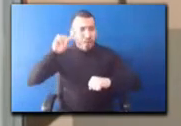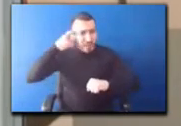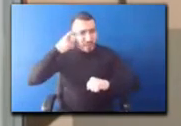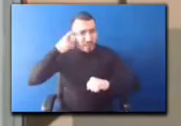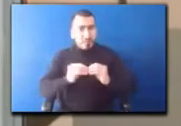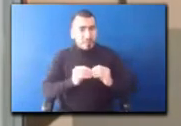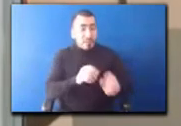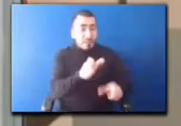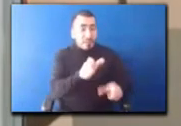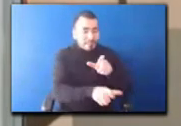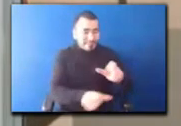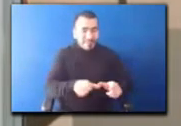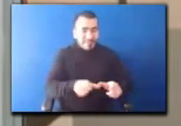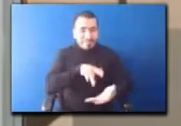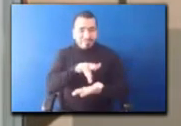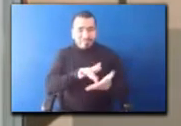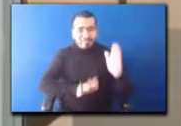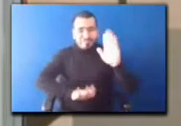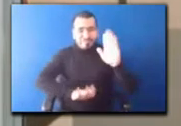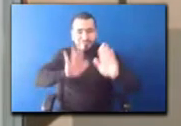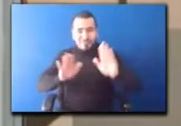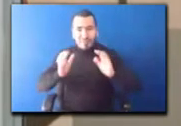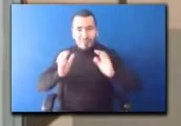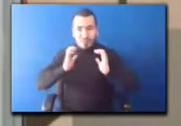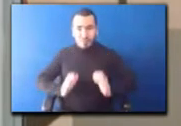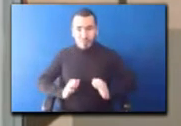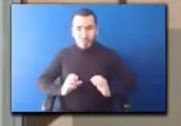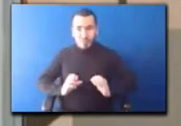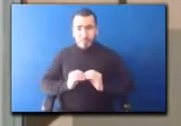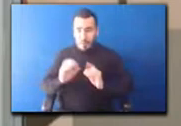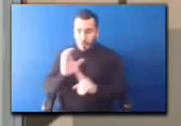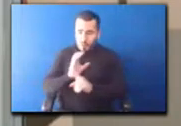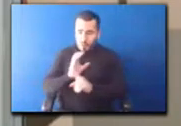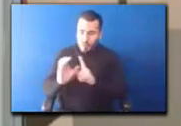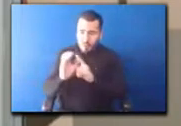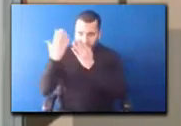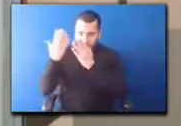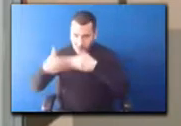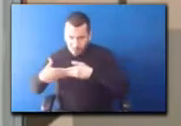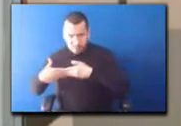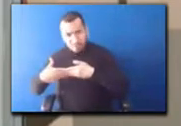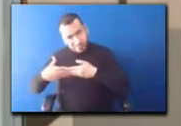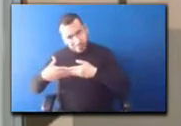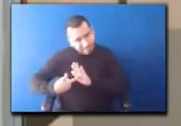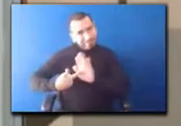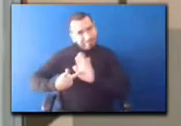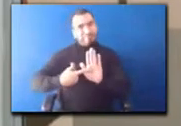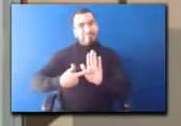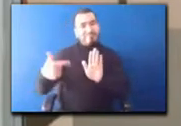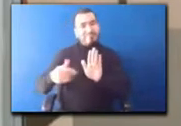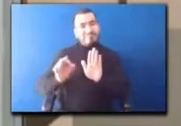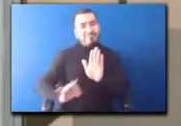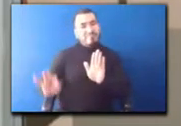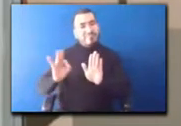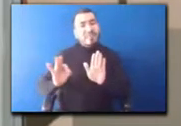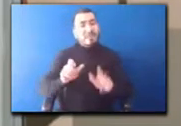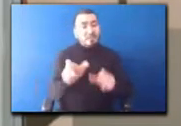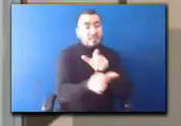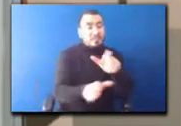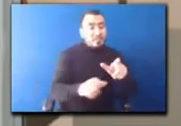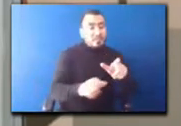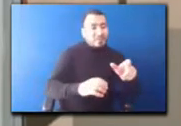ciudadana, dentro de una cultura de transparencia y diálogo entre el Estado y los ciudadanos con el fin de elevar los niveles